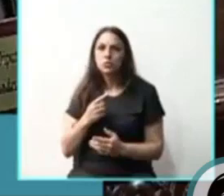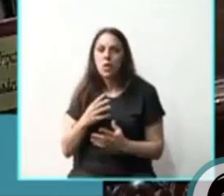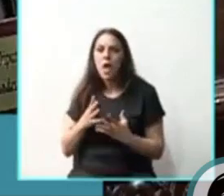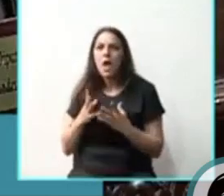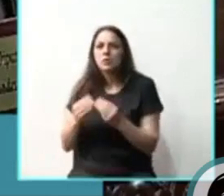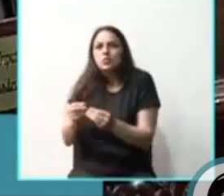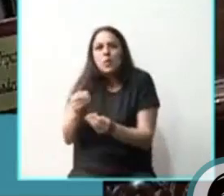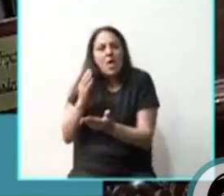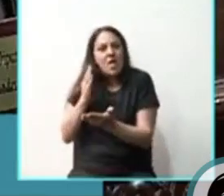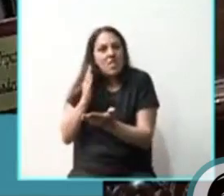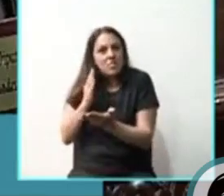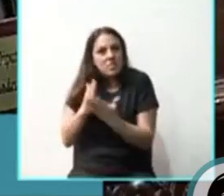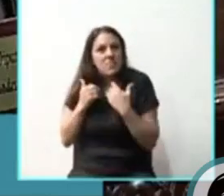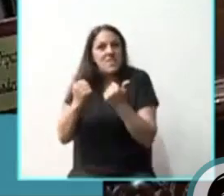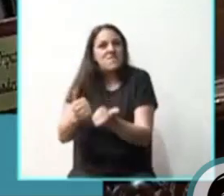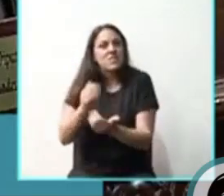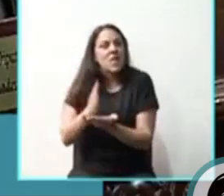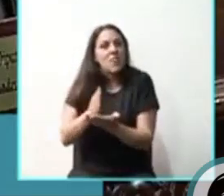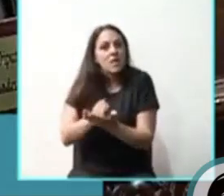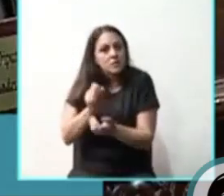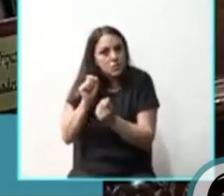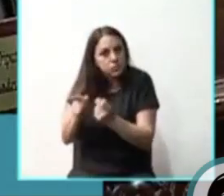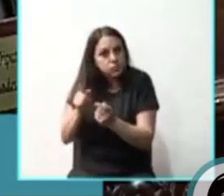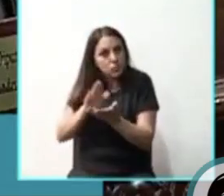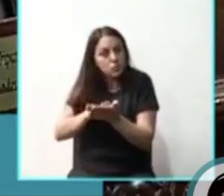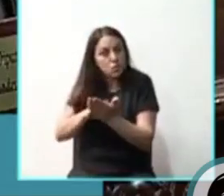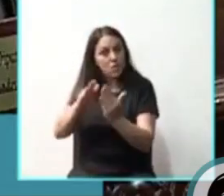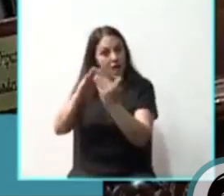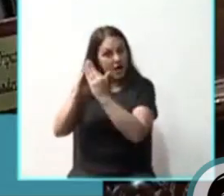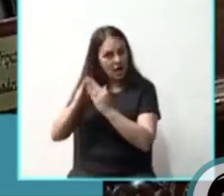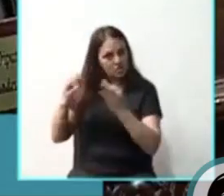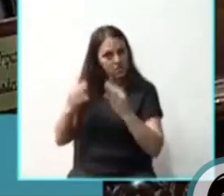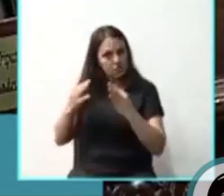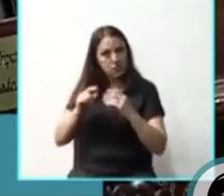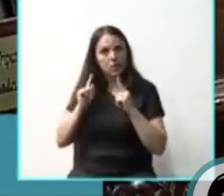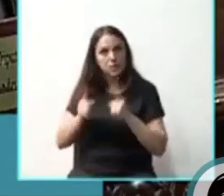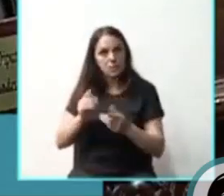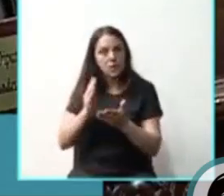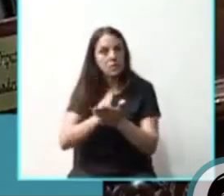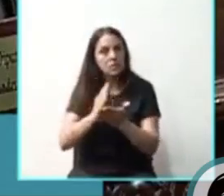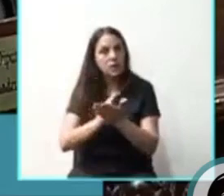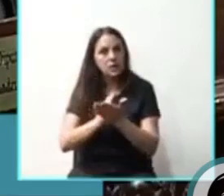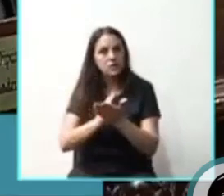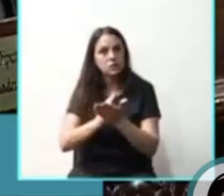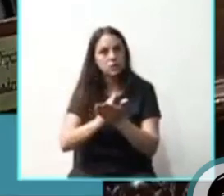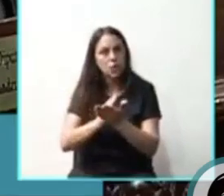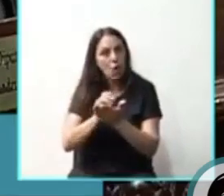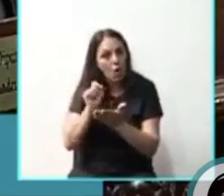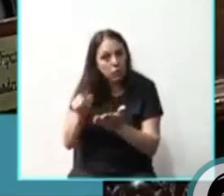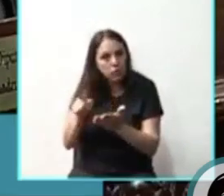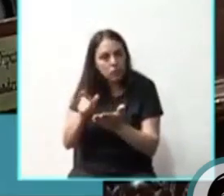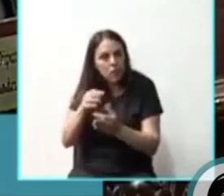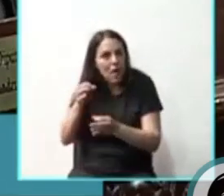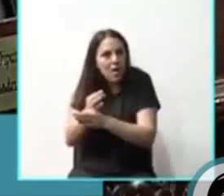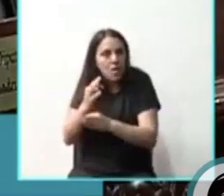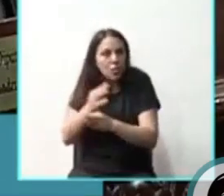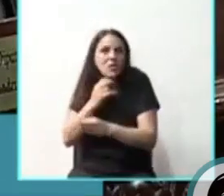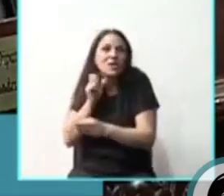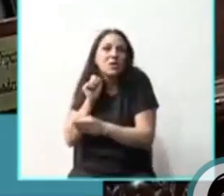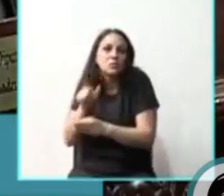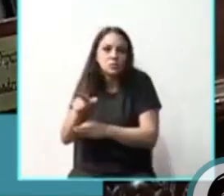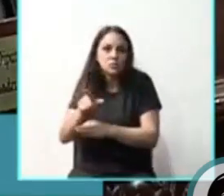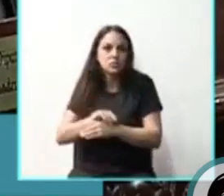a tener una vivienda digna pero también su derecho a tener educación para sus hijos